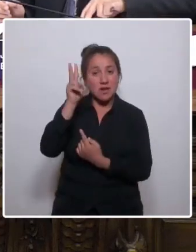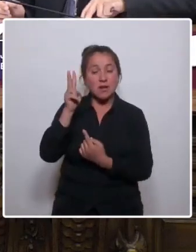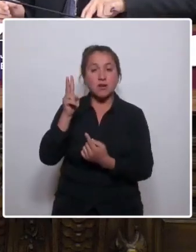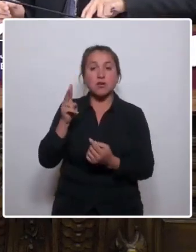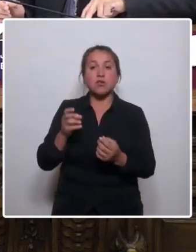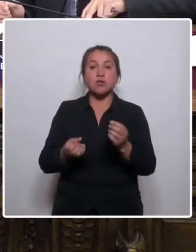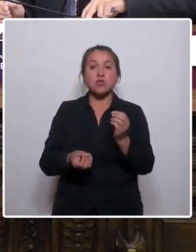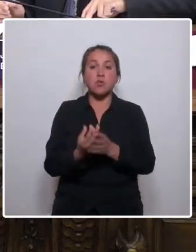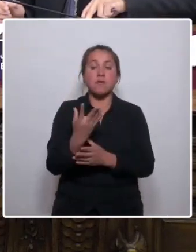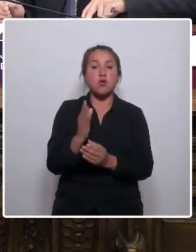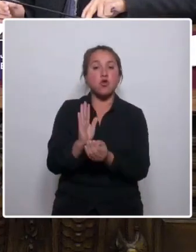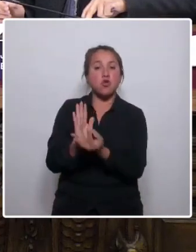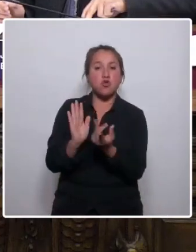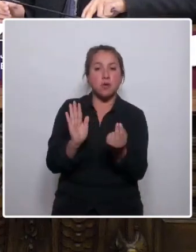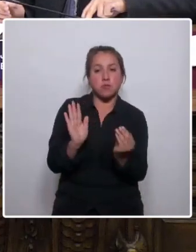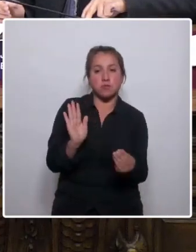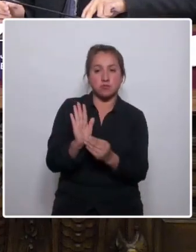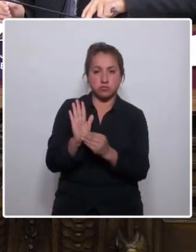un nuevo numeral.